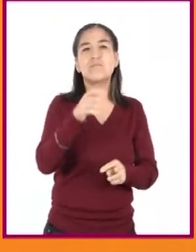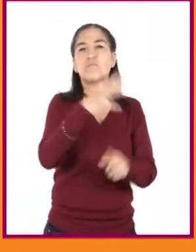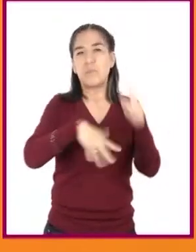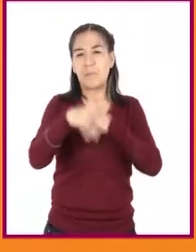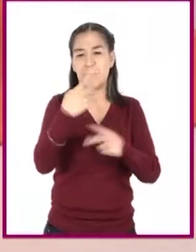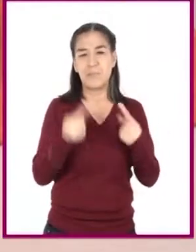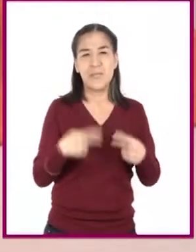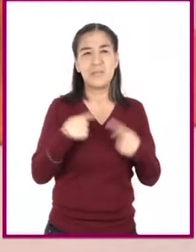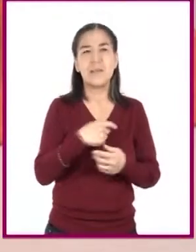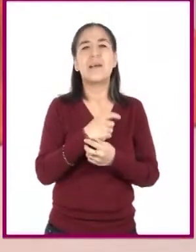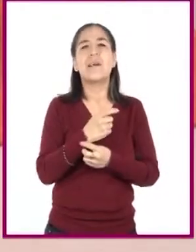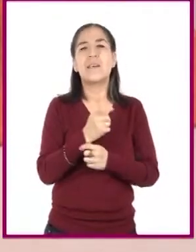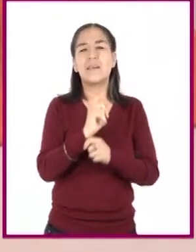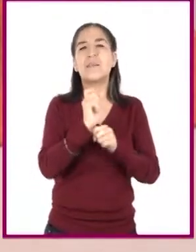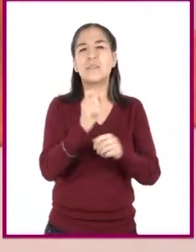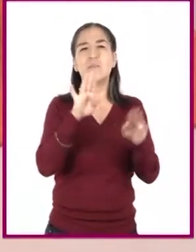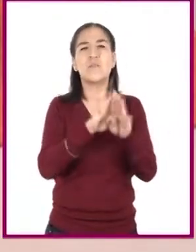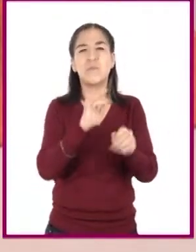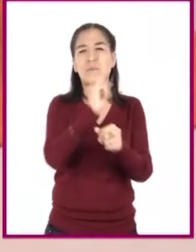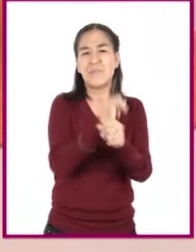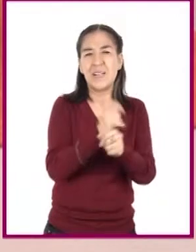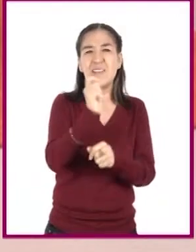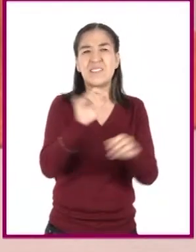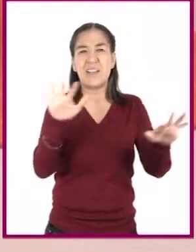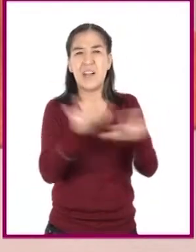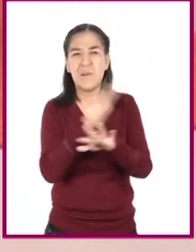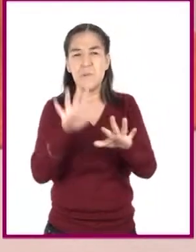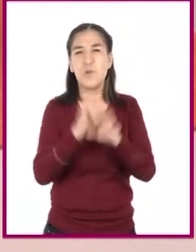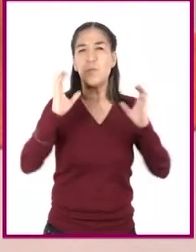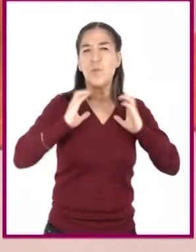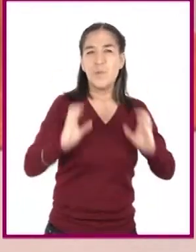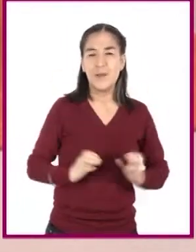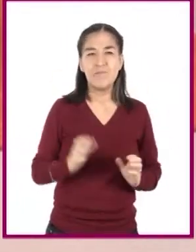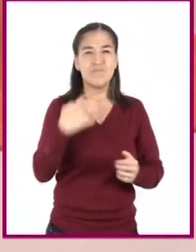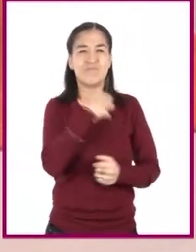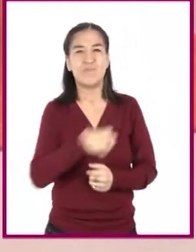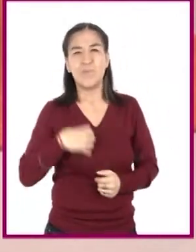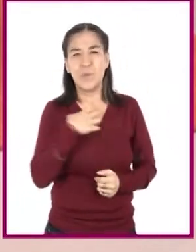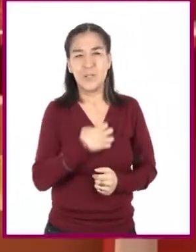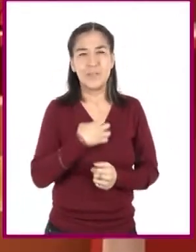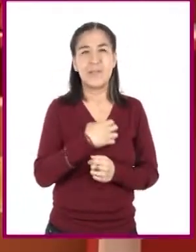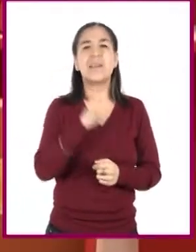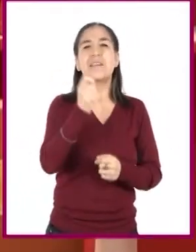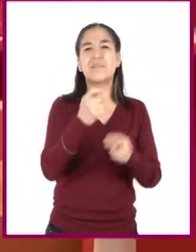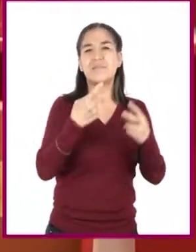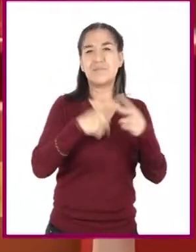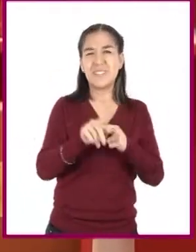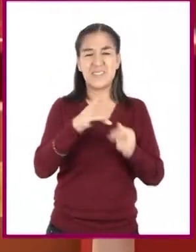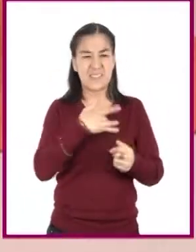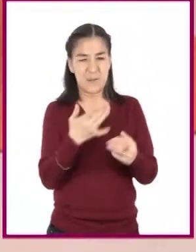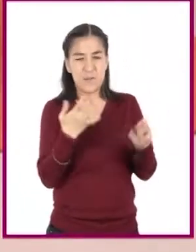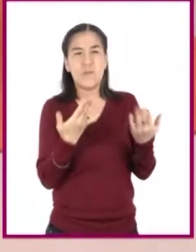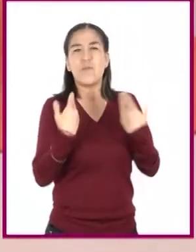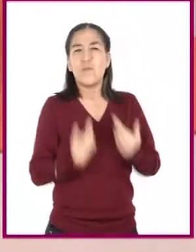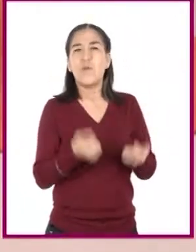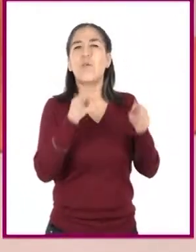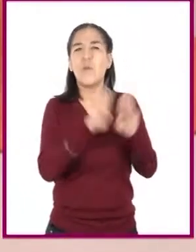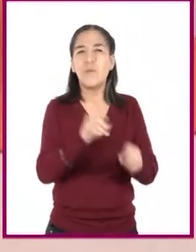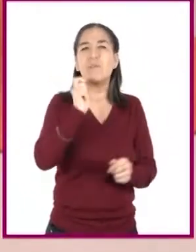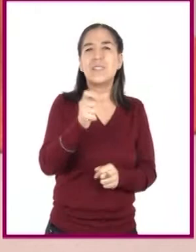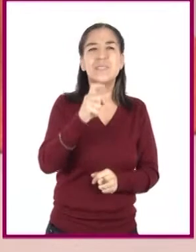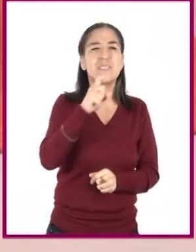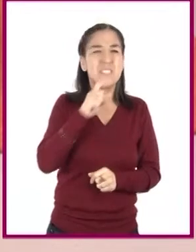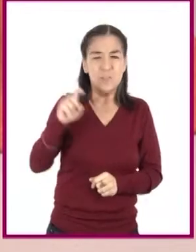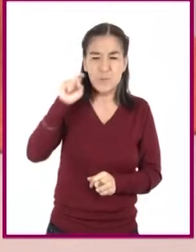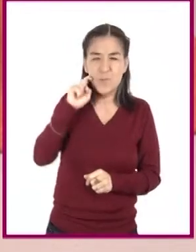demás. Experimentamos cambios en el cuerpo, en las emociones. Comenzamos a entender cómo es la sexualidad